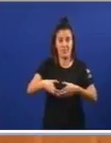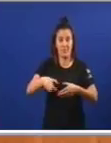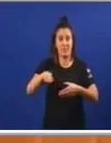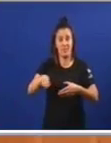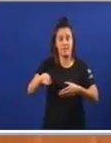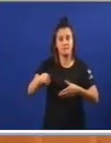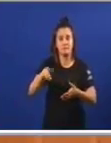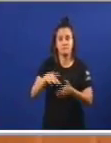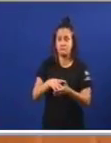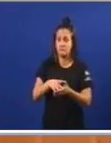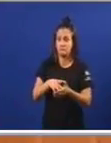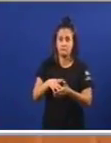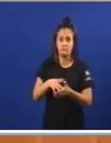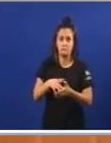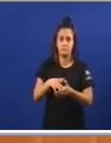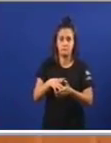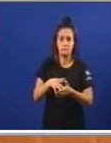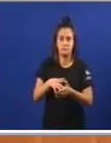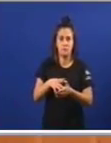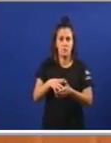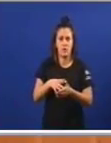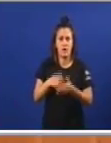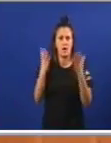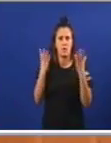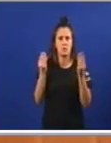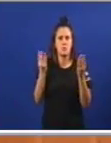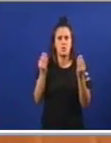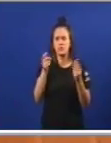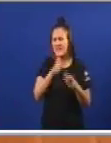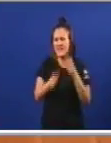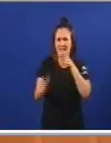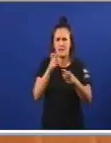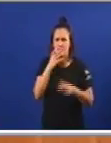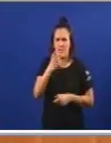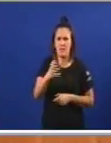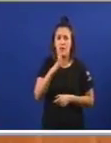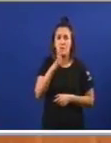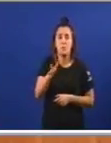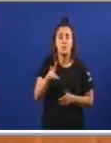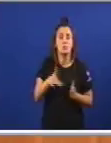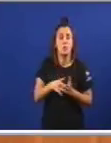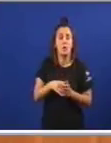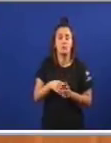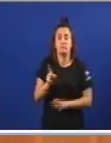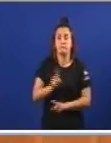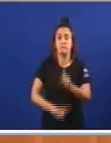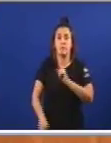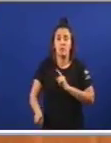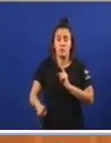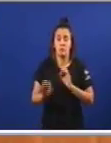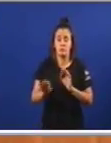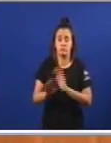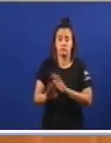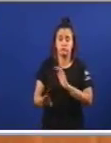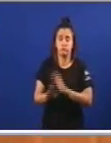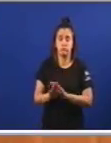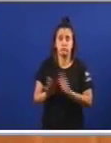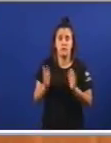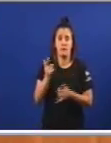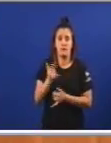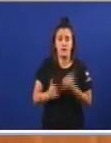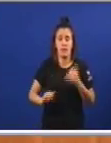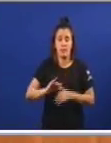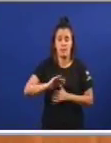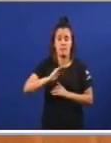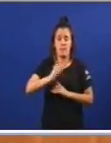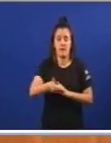tamén obxecto de múltiples reclamacións polas carencias sostidas no tempo e que conlevan danos importantes